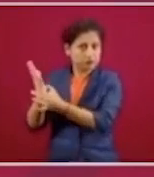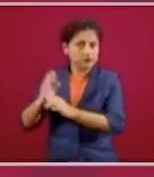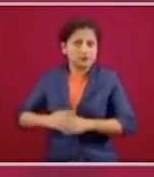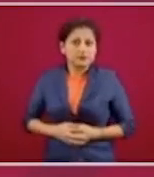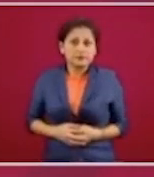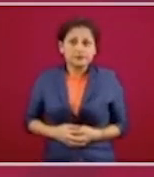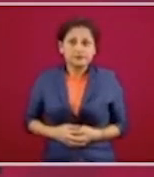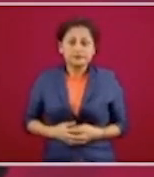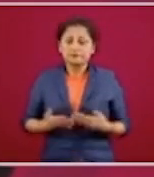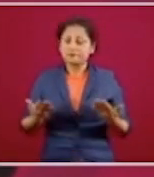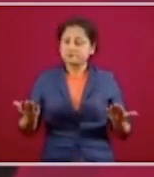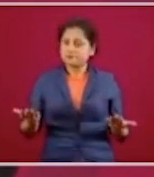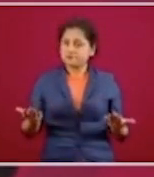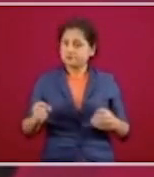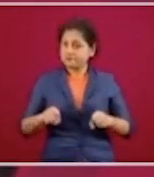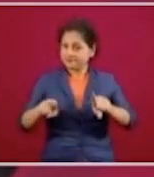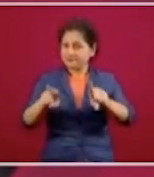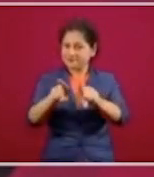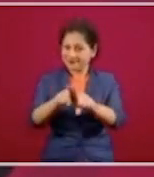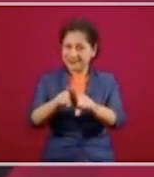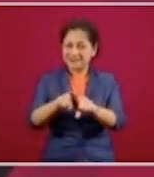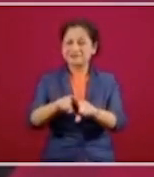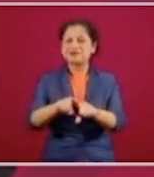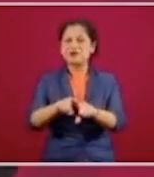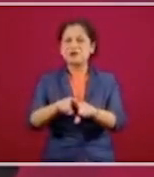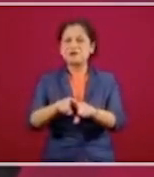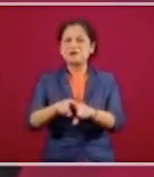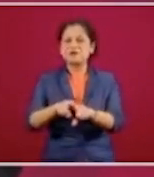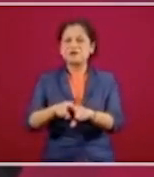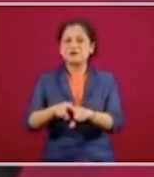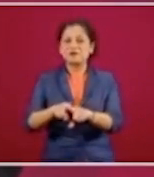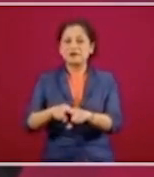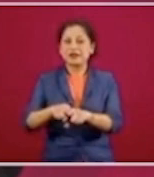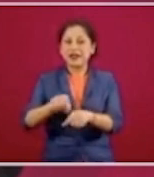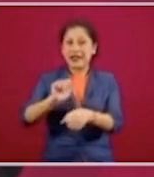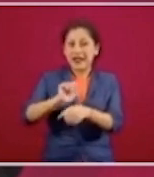Bueno, en el caso del arte y la cultura, lo mismo.